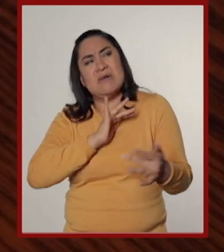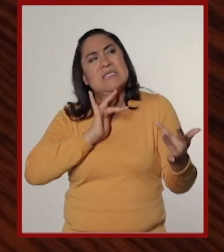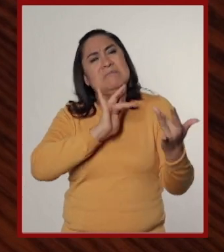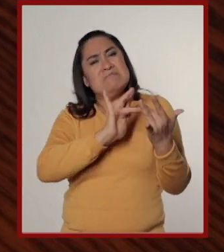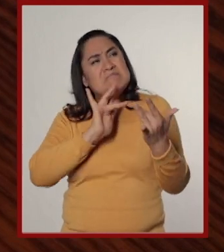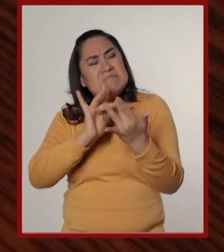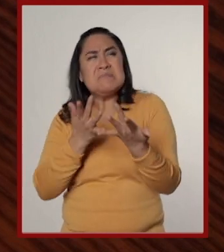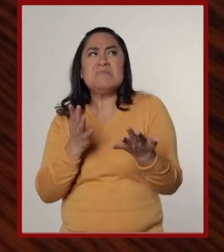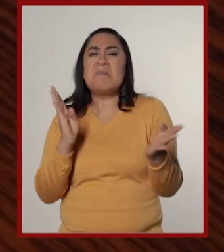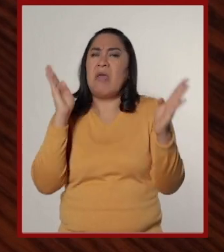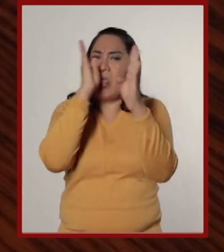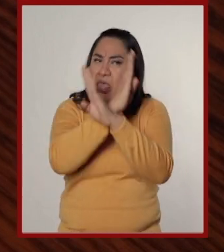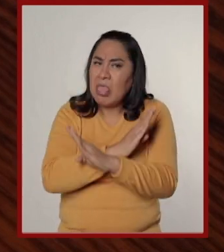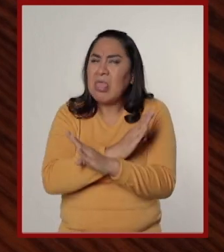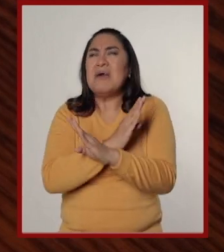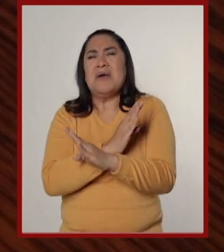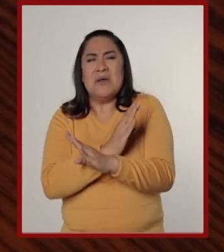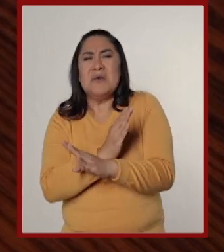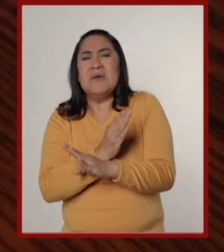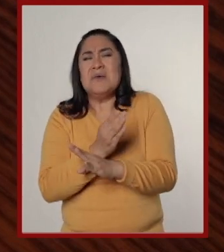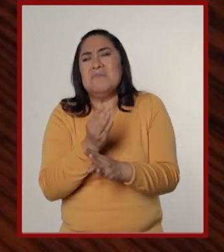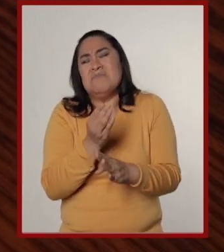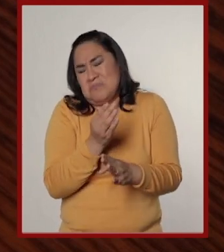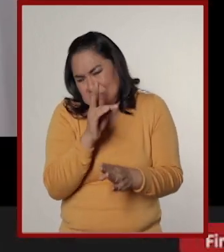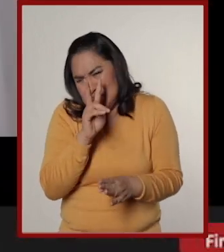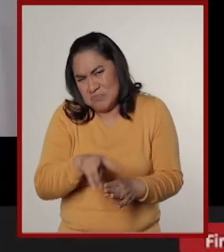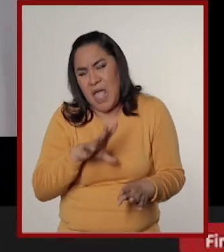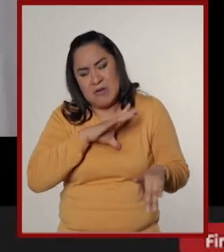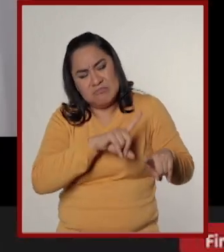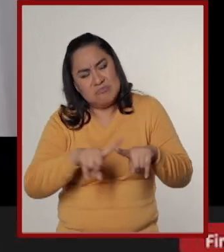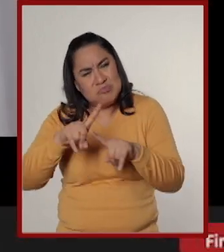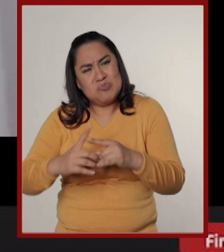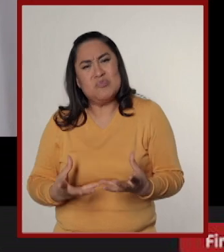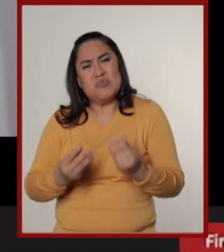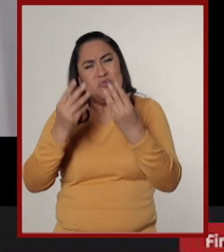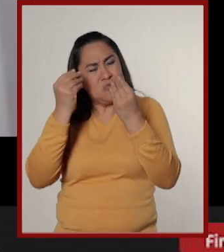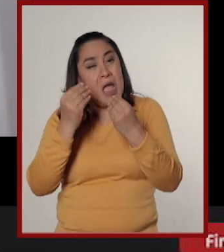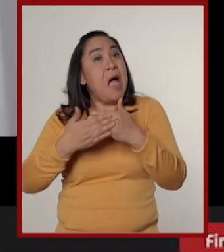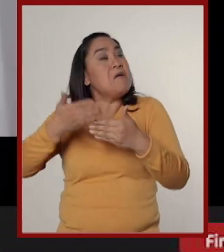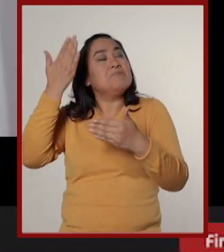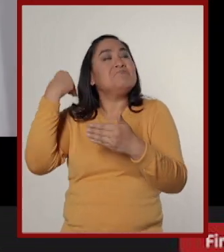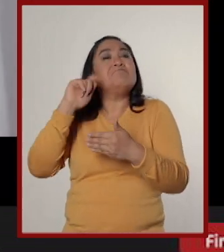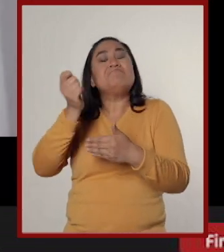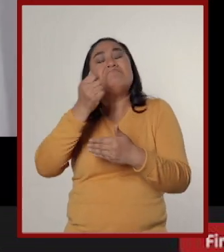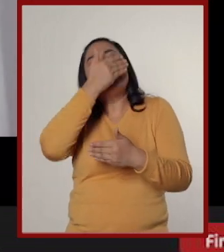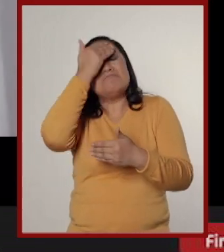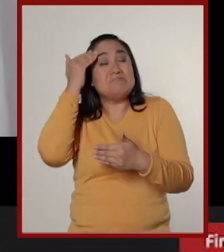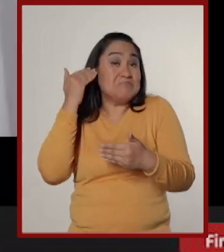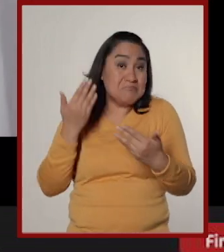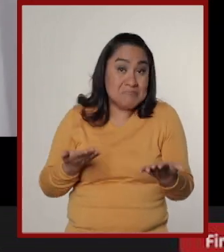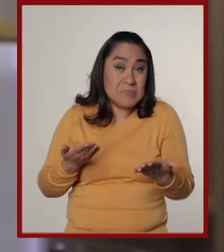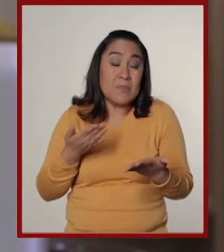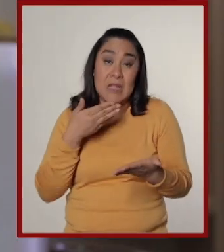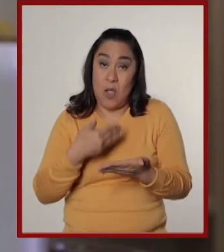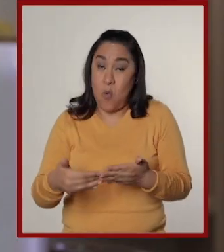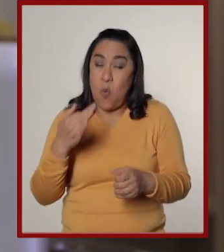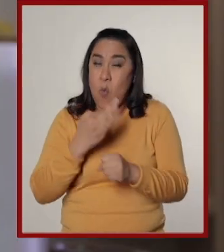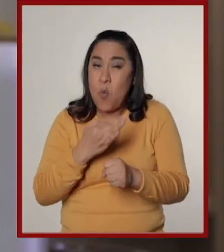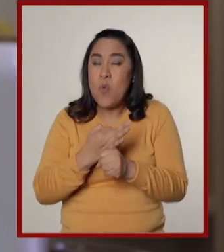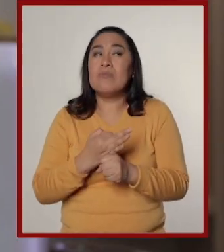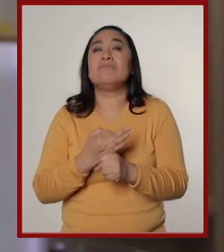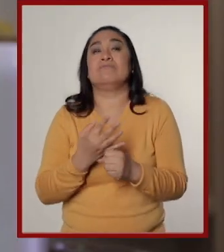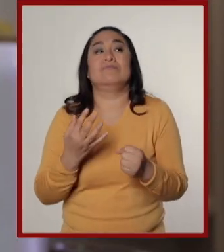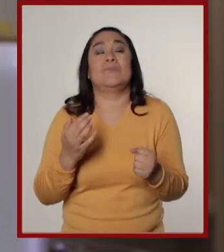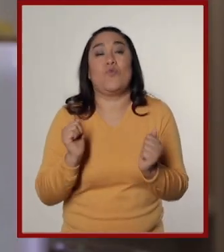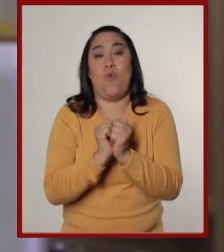alguien que tienes a miles de kilómetros de distancia y ver cómo actúa o ver cómo está viviendo su vida cotidiana, eso es fabuloso.